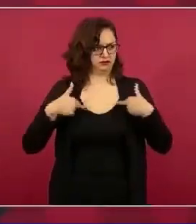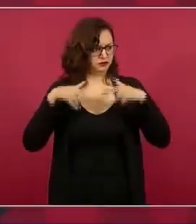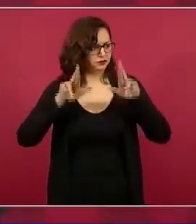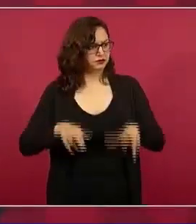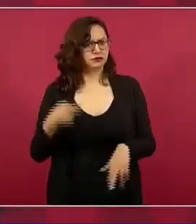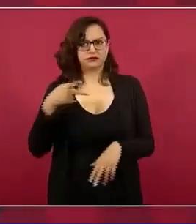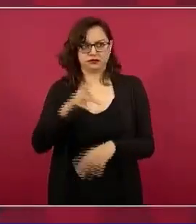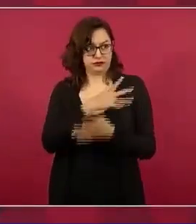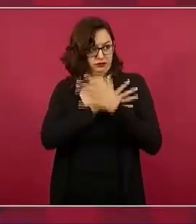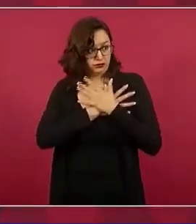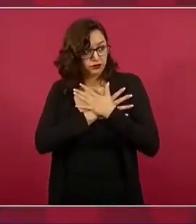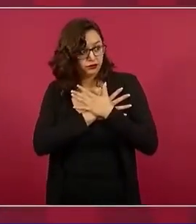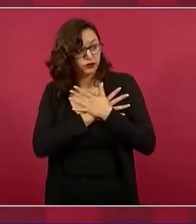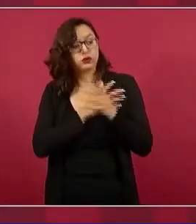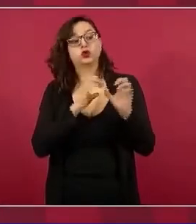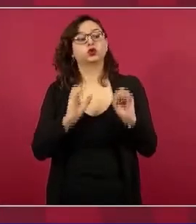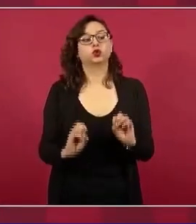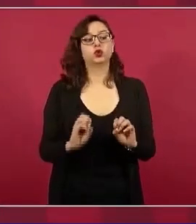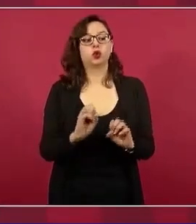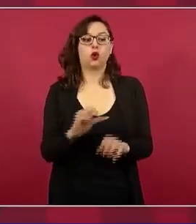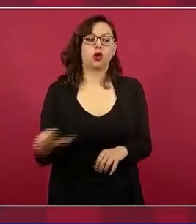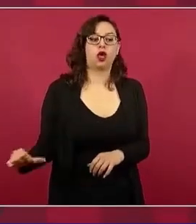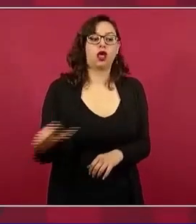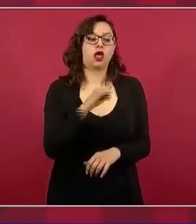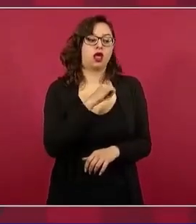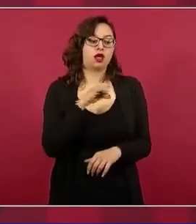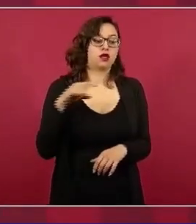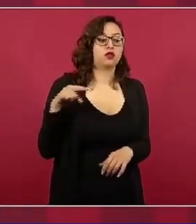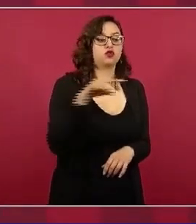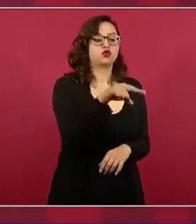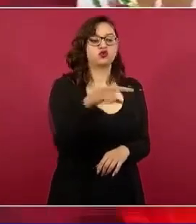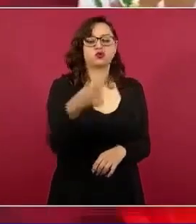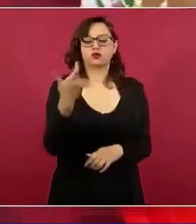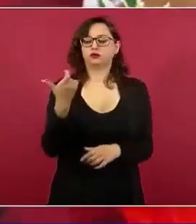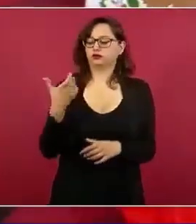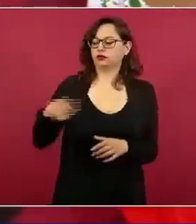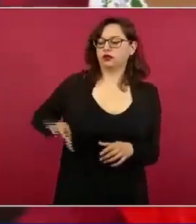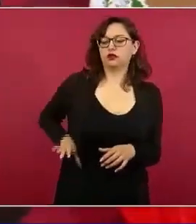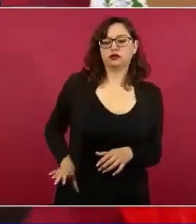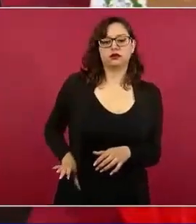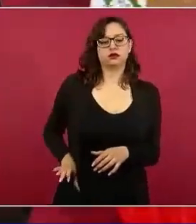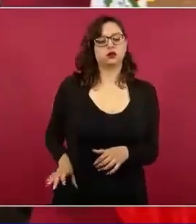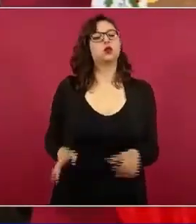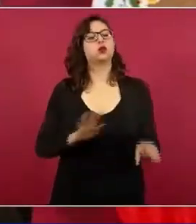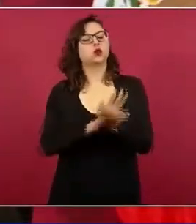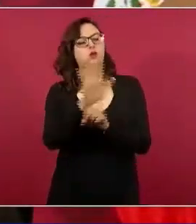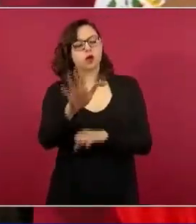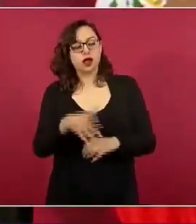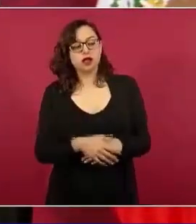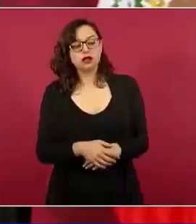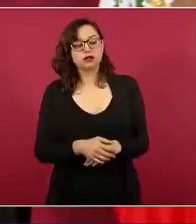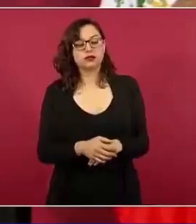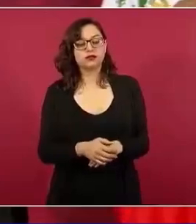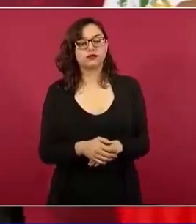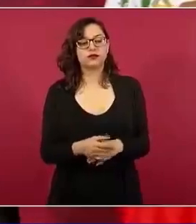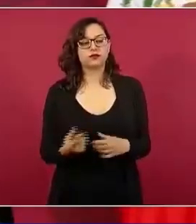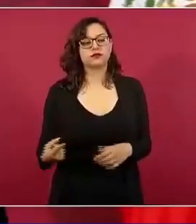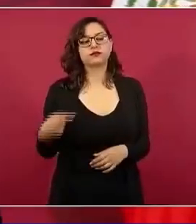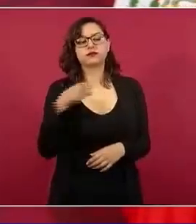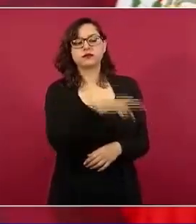¿O estás pensando nada más en ti, en cómo enriquecerte, en cómo